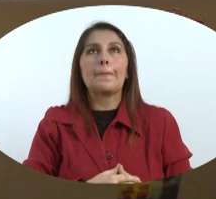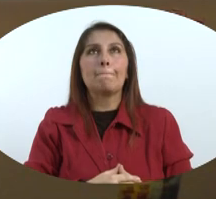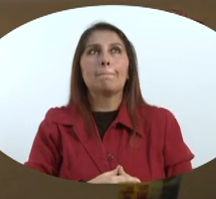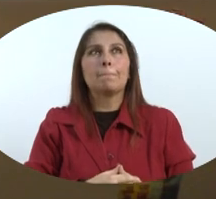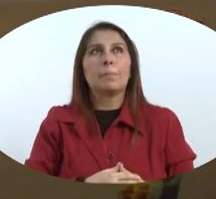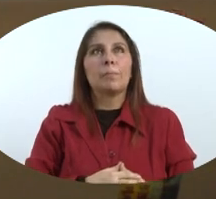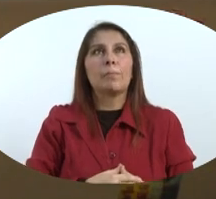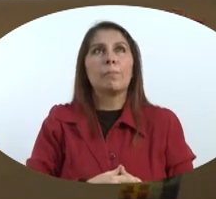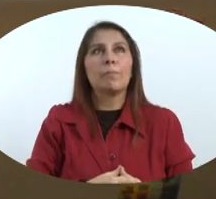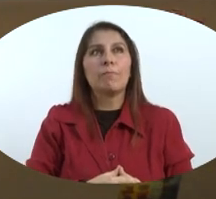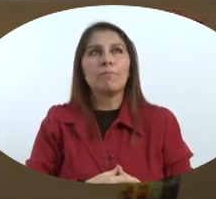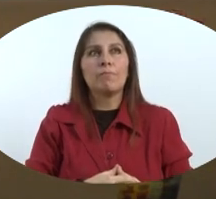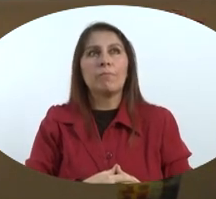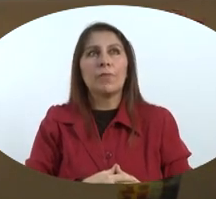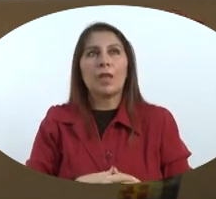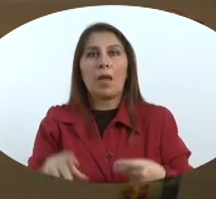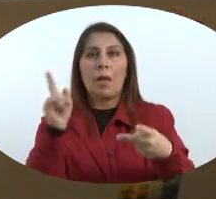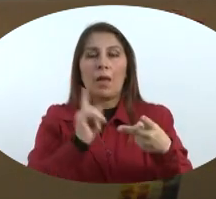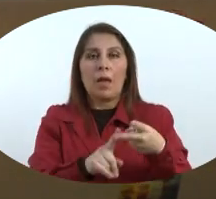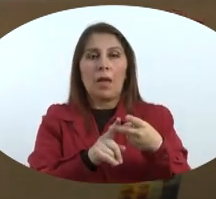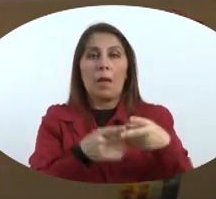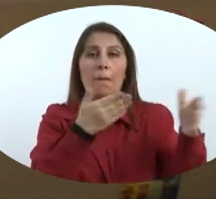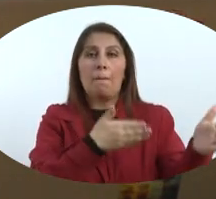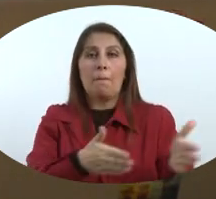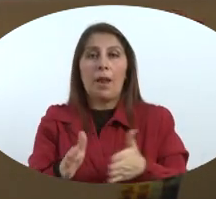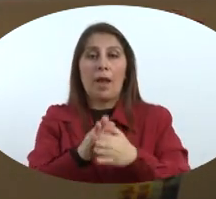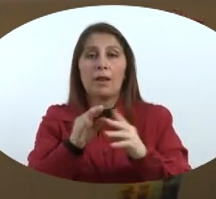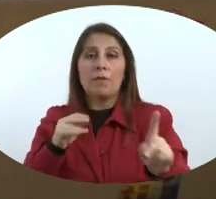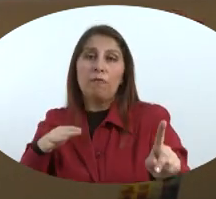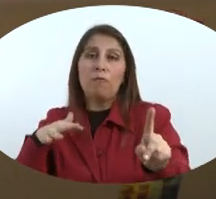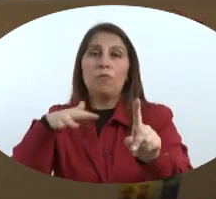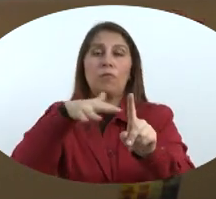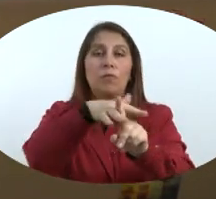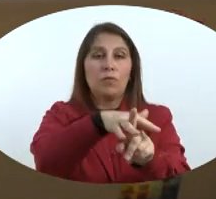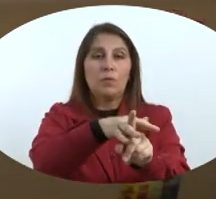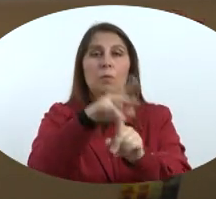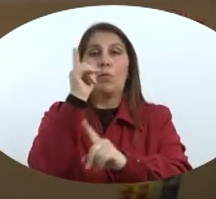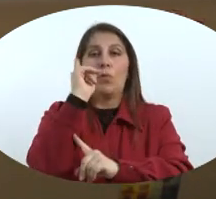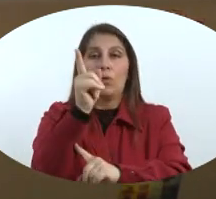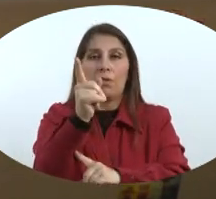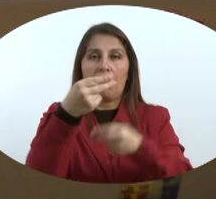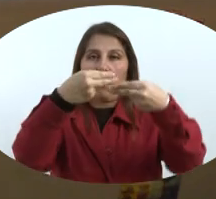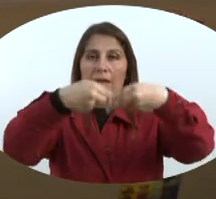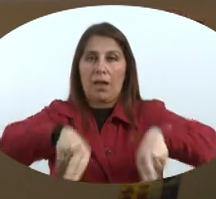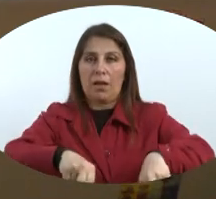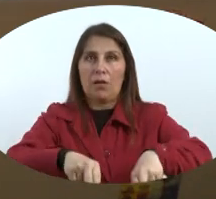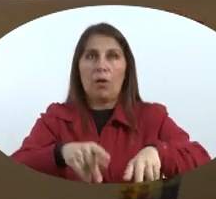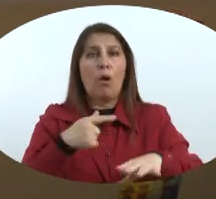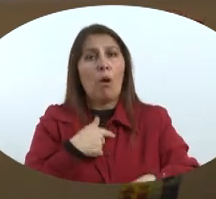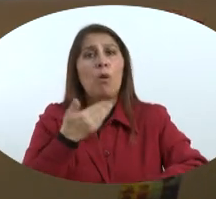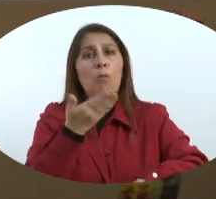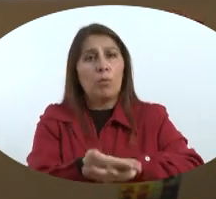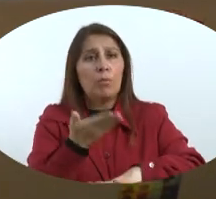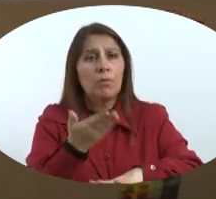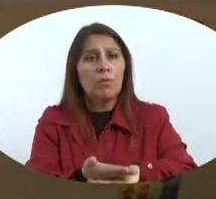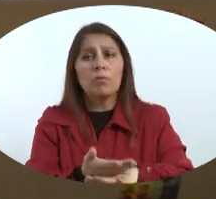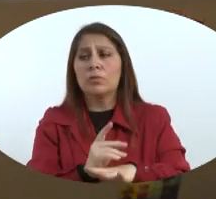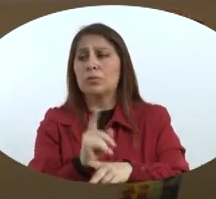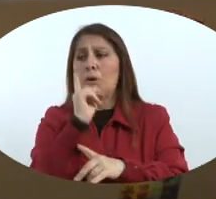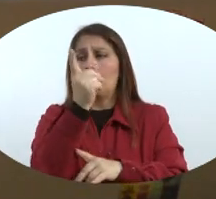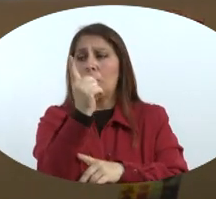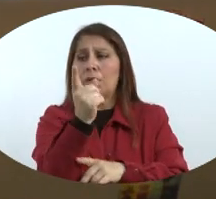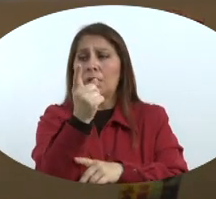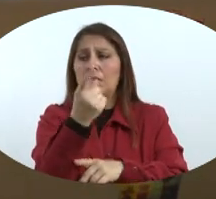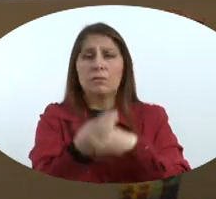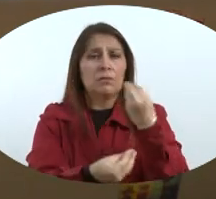de la sensibilidad del plan de incidencia política en género proponemos campañas de socialización de rutas basadas en género que